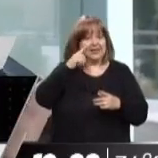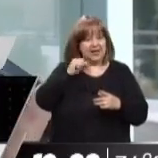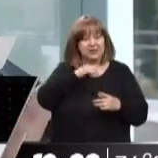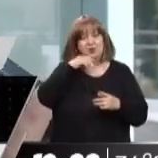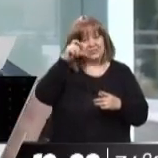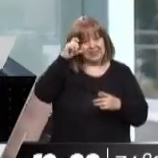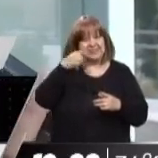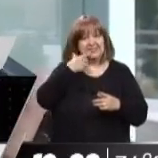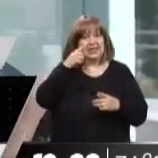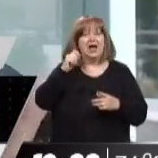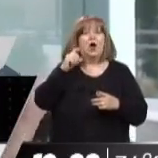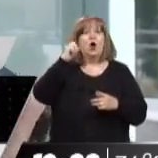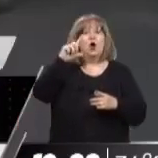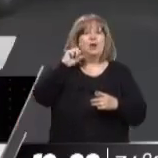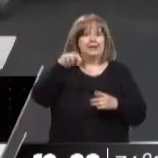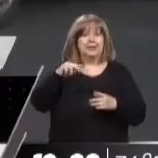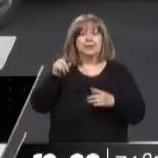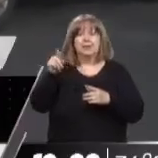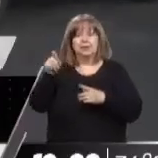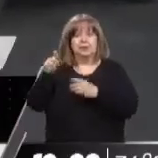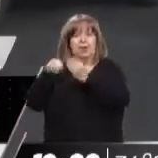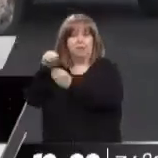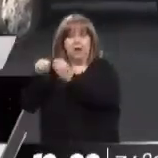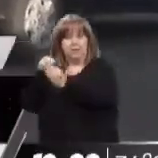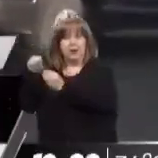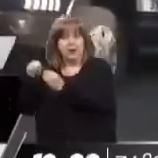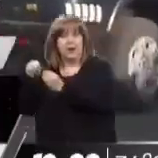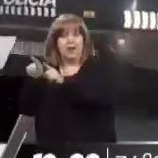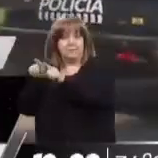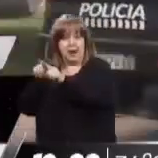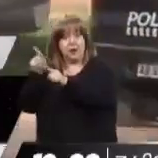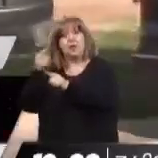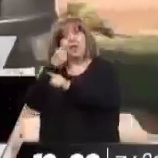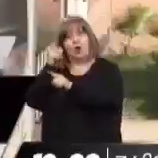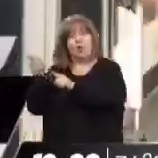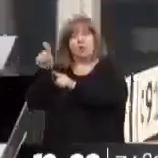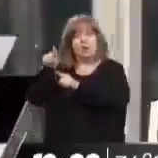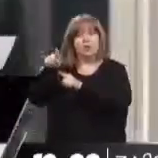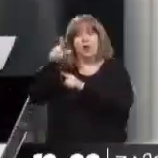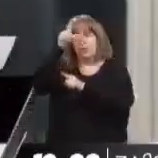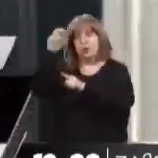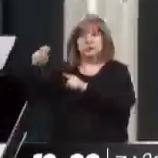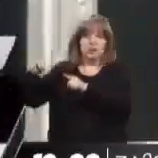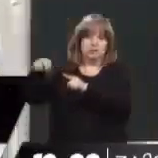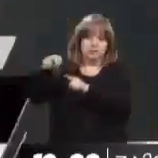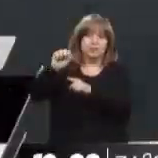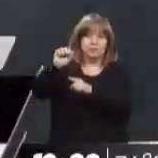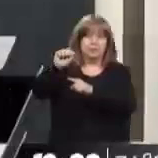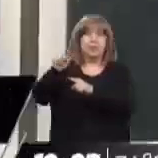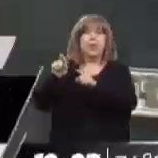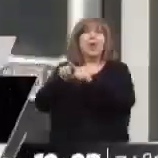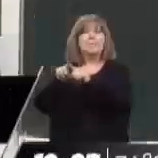Se tomó conocimiento a través de los familiares del acusado, quienes hicieron presentes en la comisaría, teniendo información